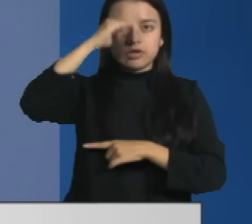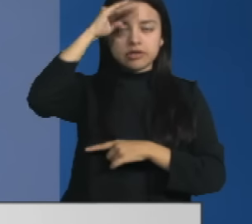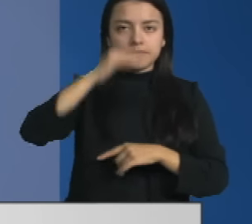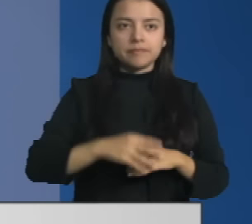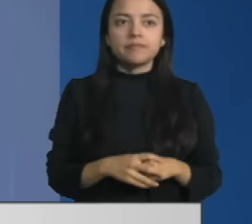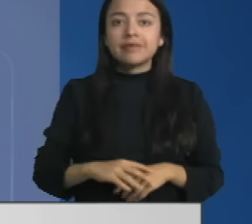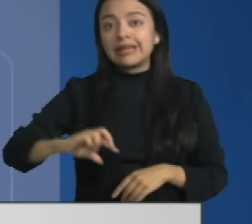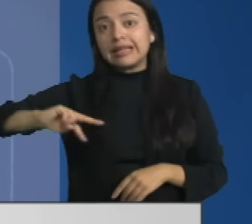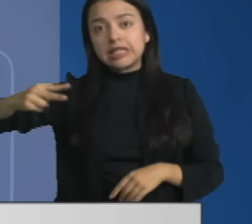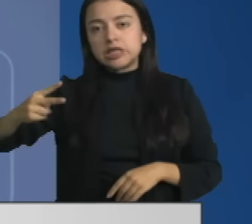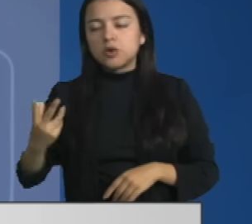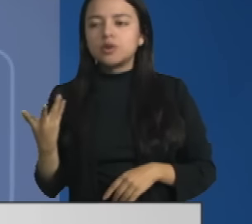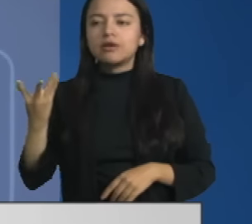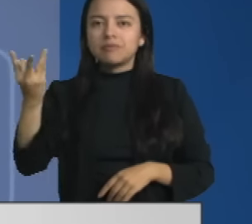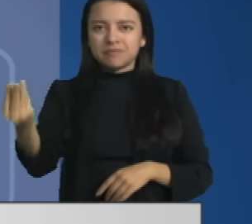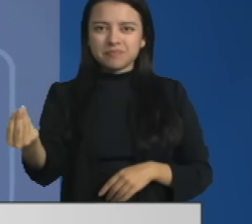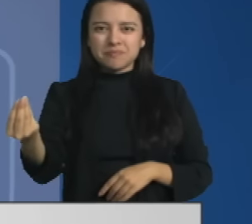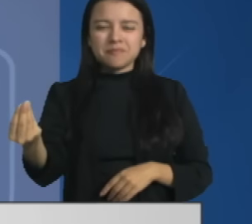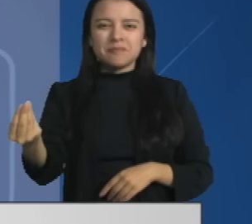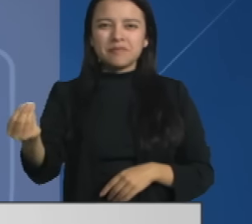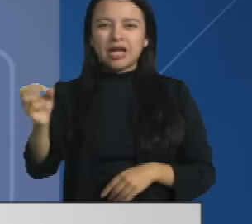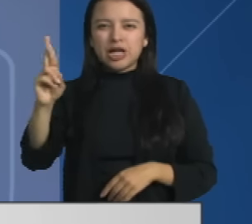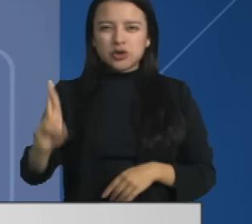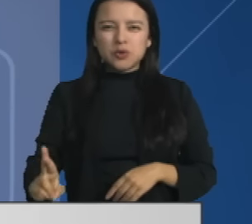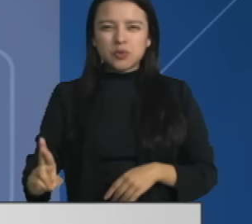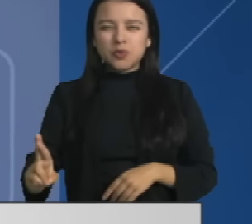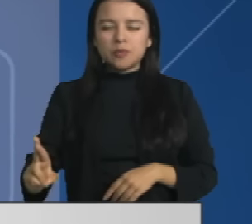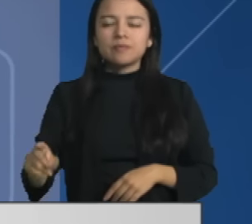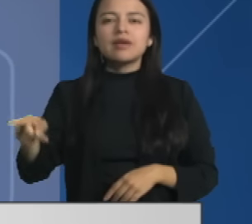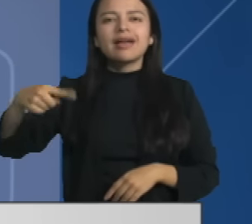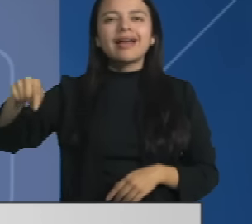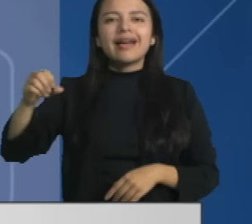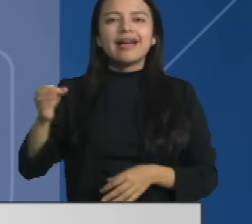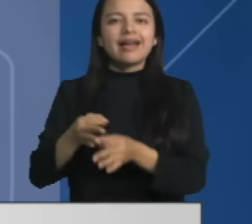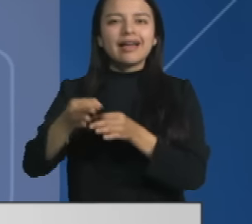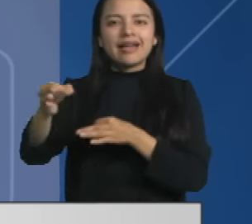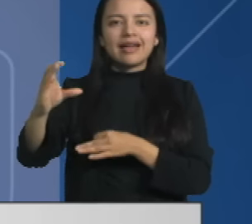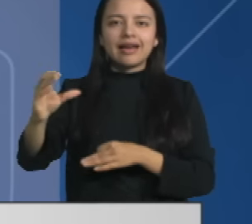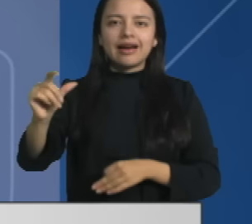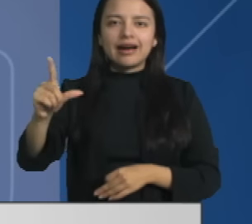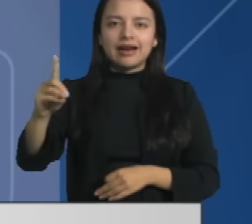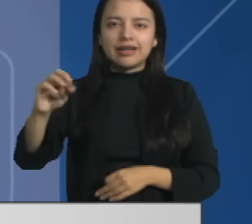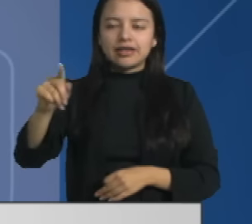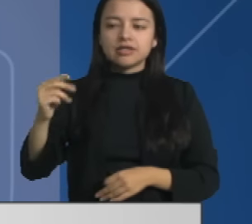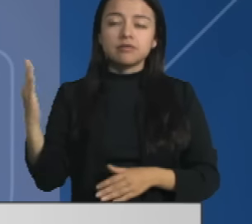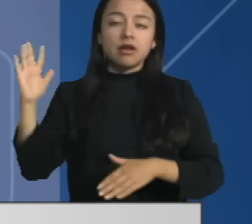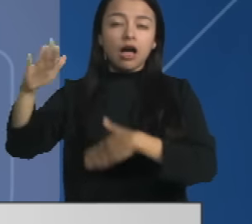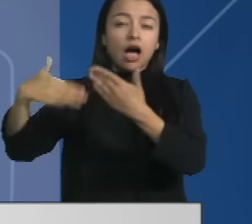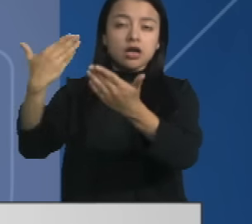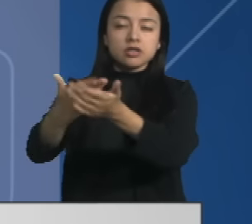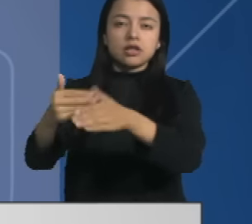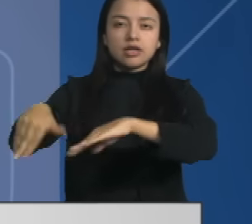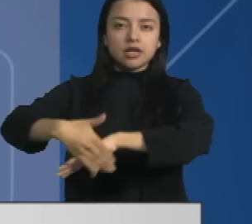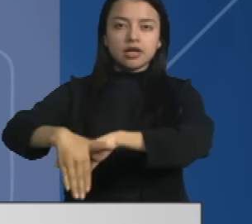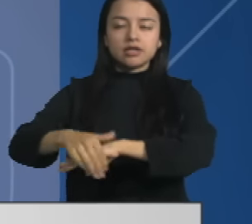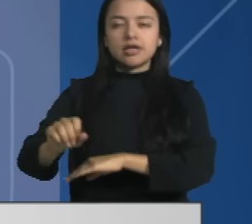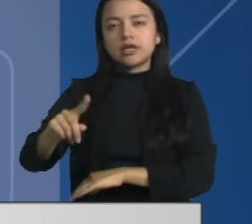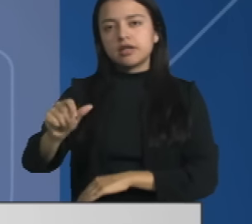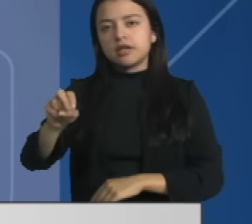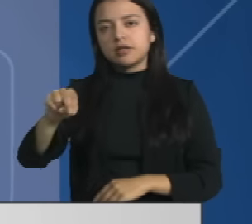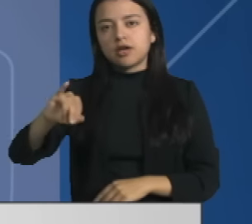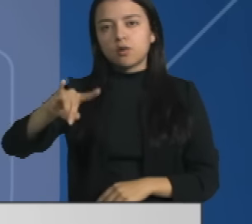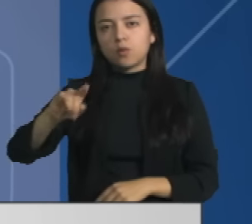la variante de Caldas en el sur del Valle de Aburrá y va a llegar hasta la calle San Juan, pero estamos ubicados muy